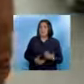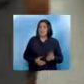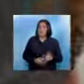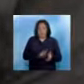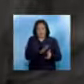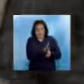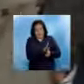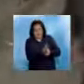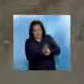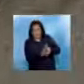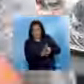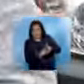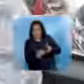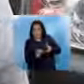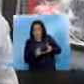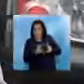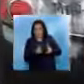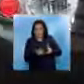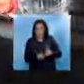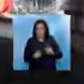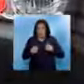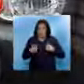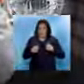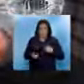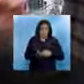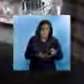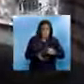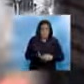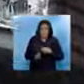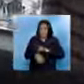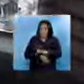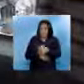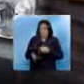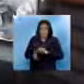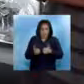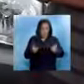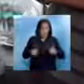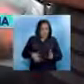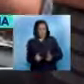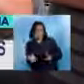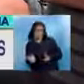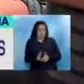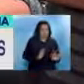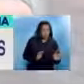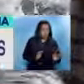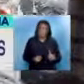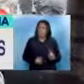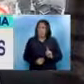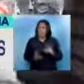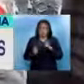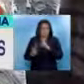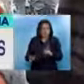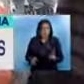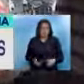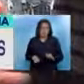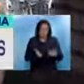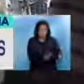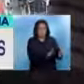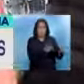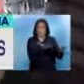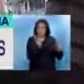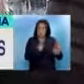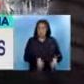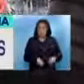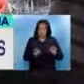derecho quedó destrozado. Y yo vengo acá a comprar tempranito el pan. Pasa por acá, no respetan. Cuando hay muertos,